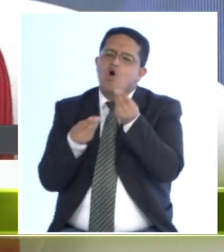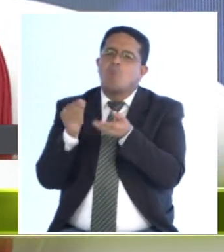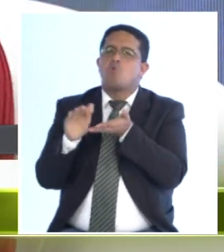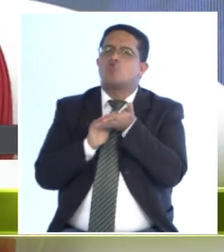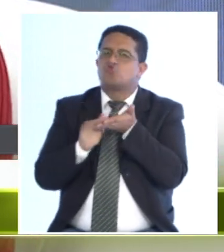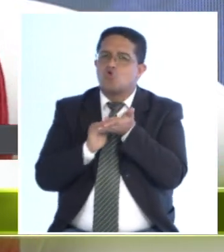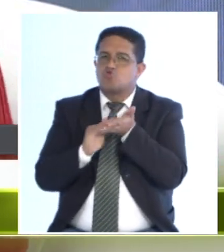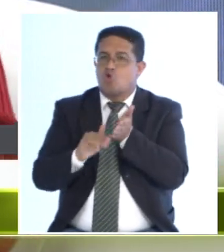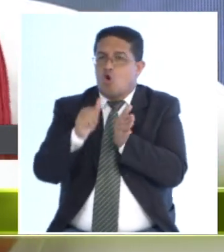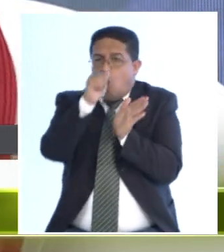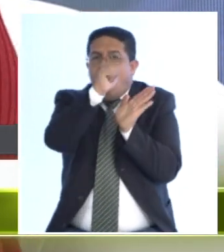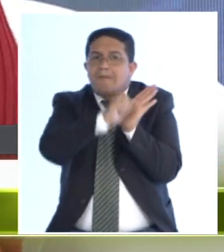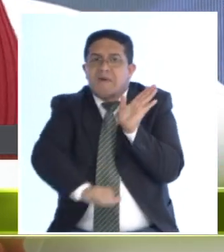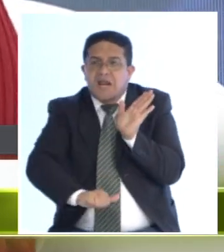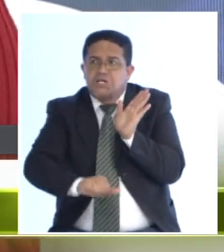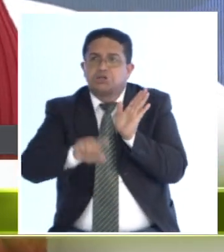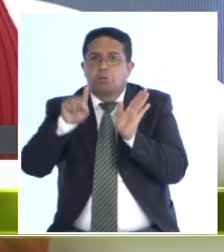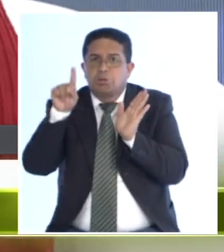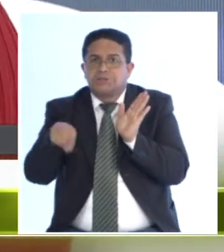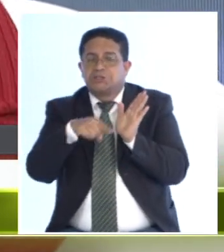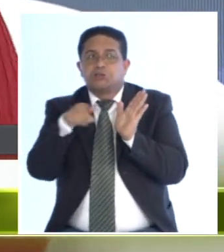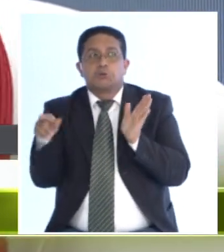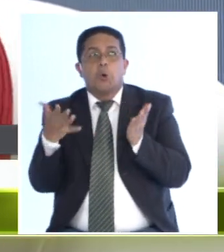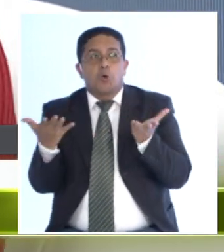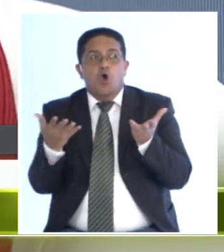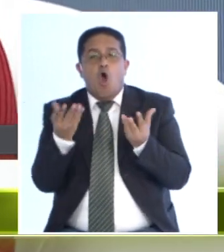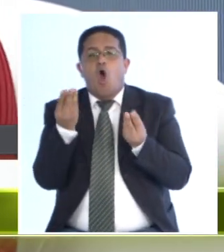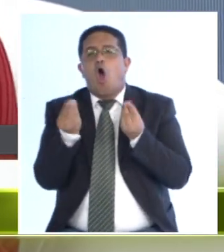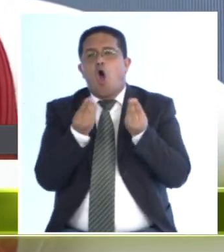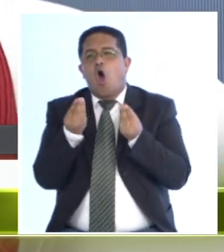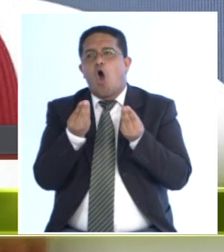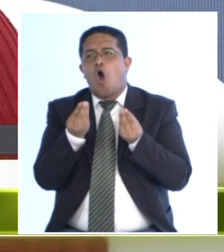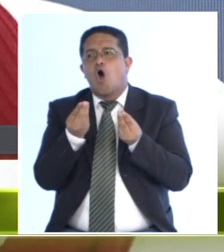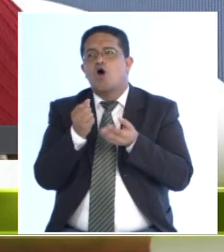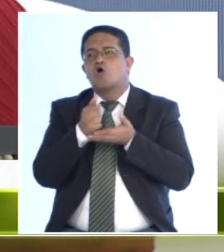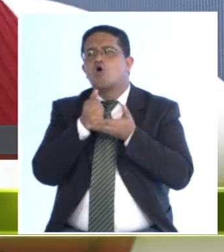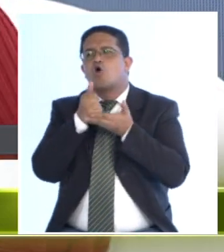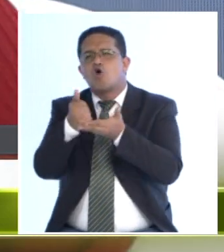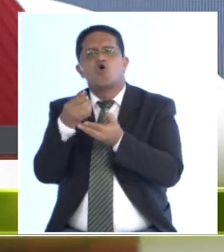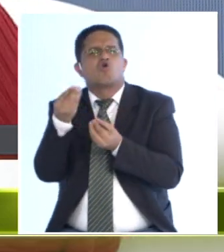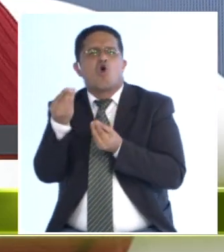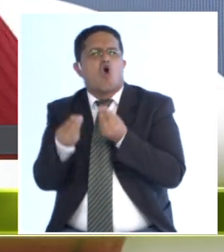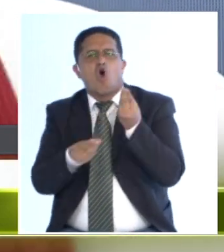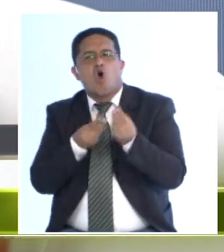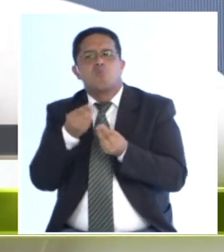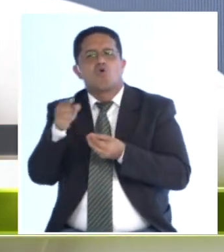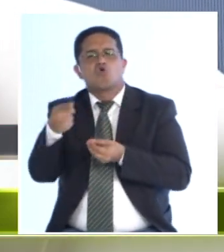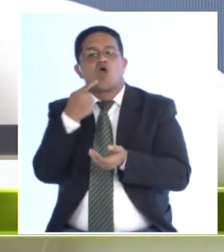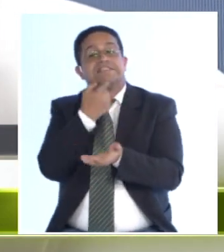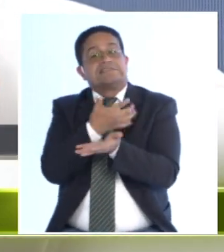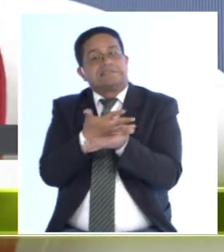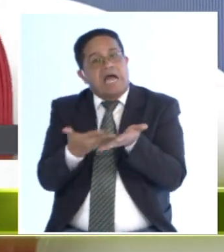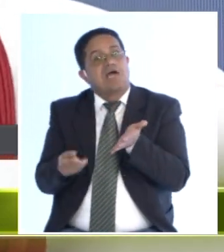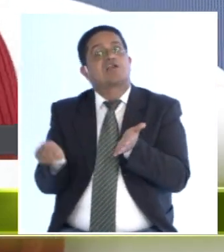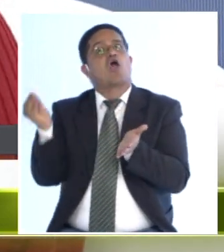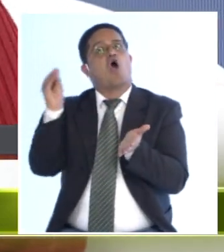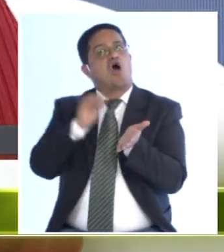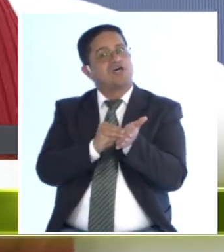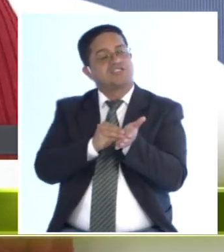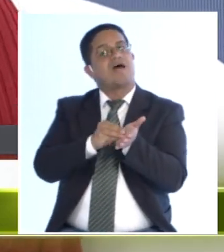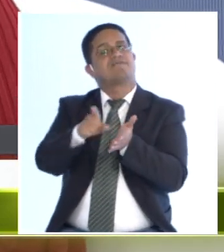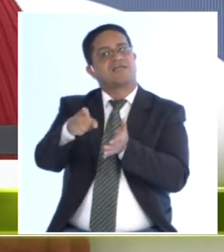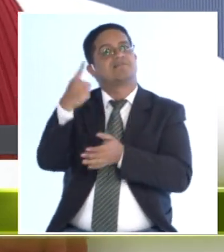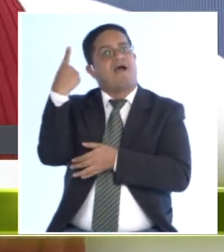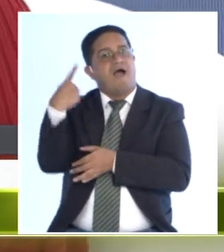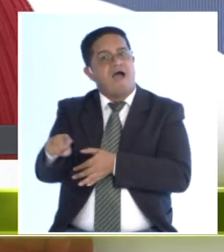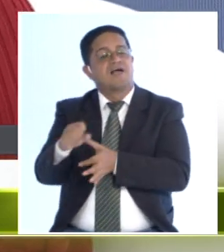son quirúrgicas o hay forma de proporcionar algún tratamiento que ayude a que esta sangre vuelva a circular y que